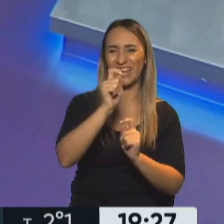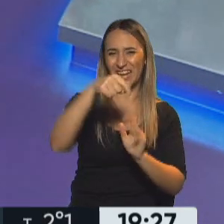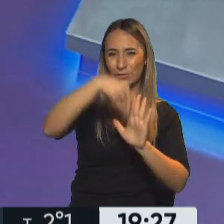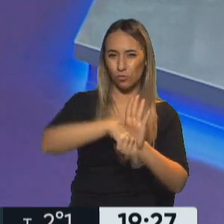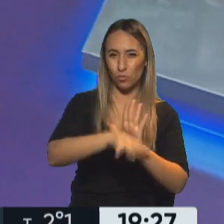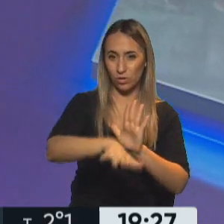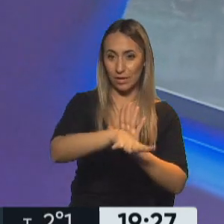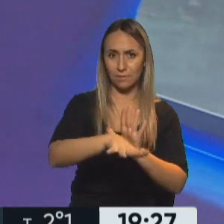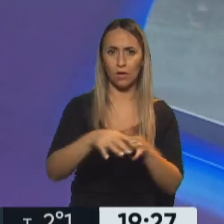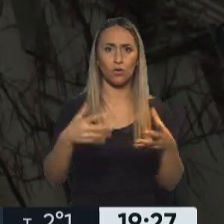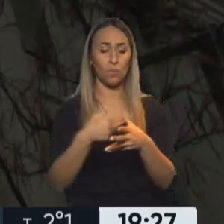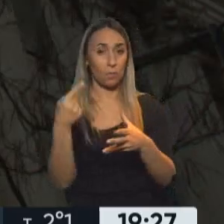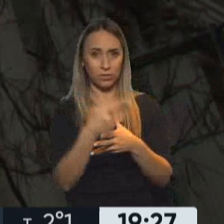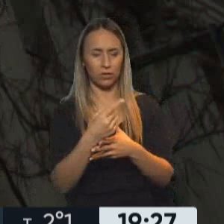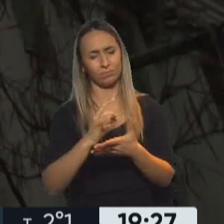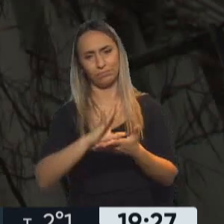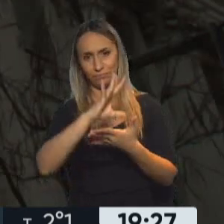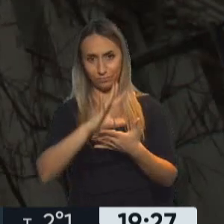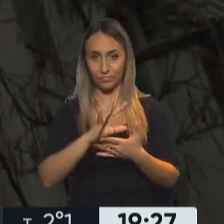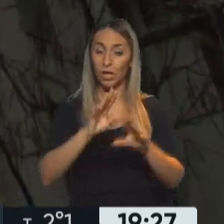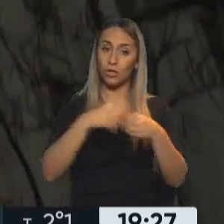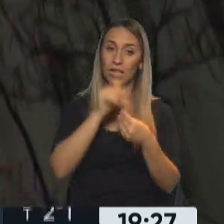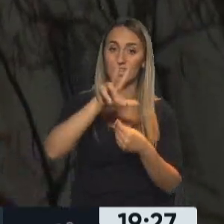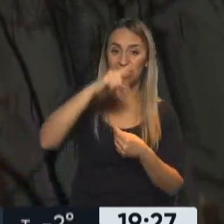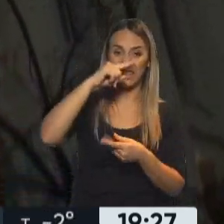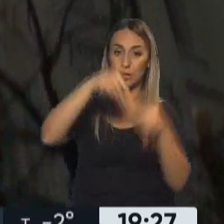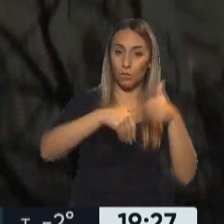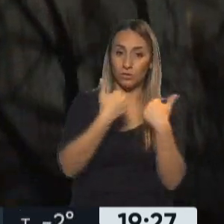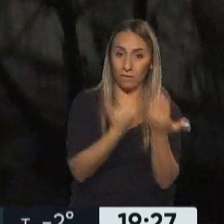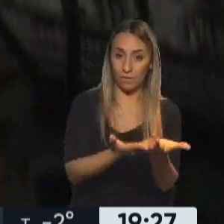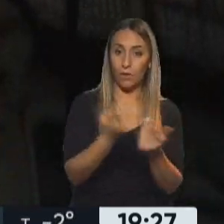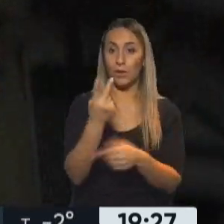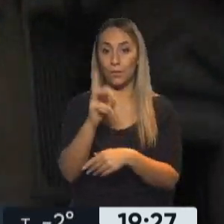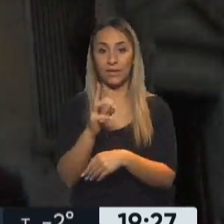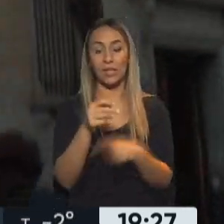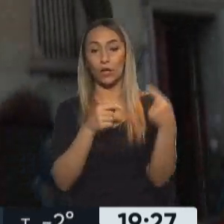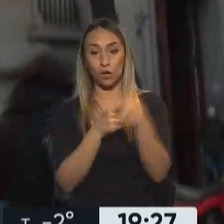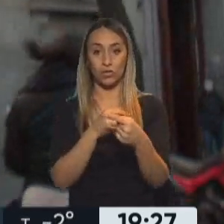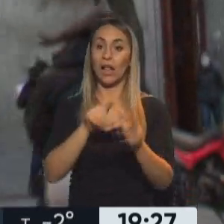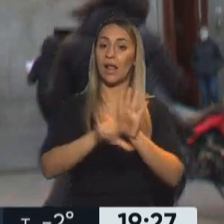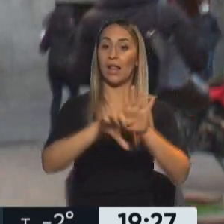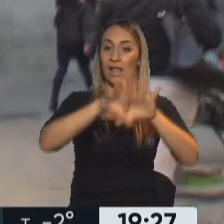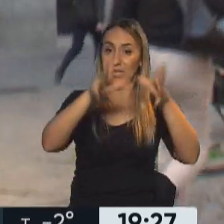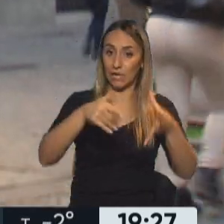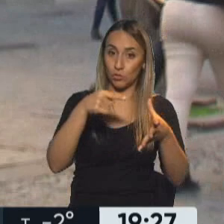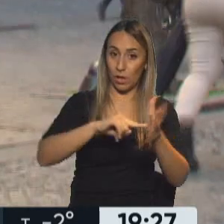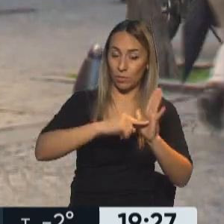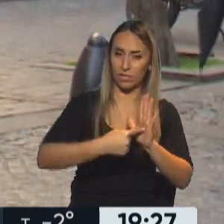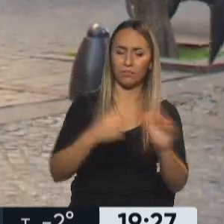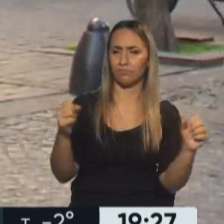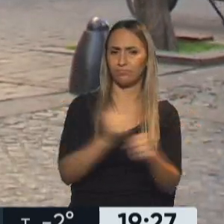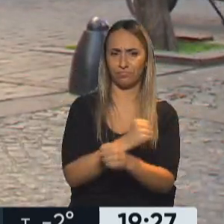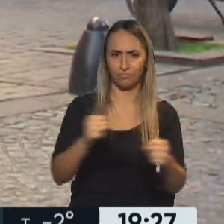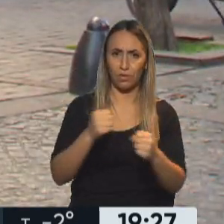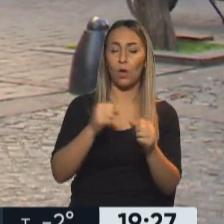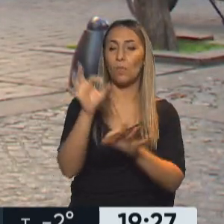arco opositor. Con 37 votos a favor y 20 en contra, la legislatura porteña aprobó en primera lectura el proyecto